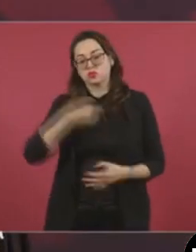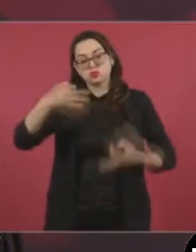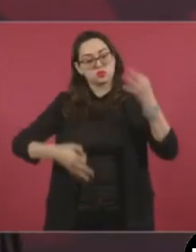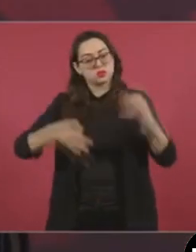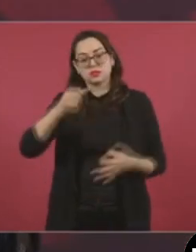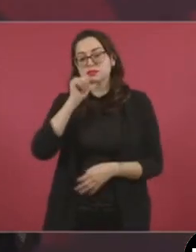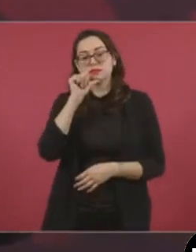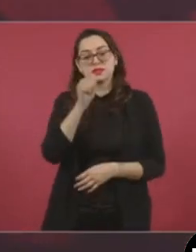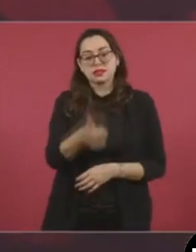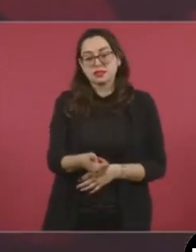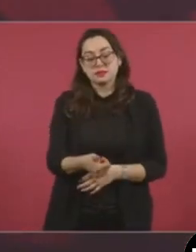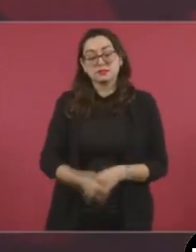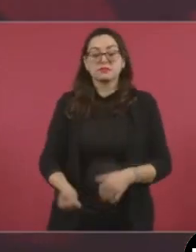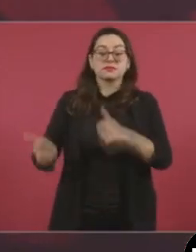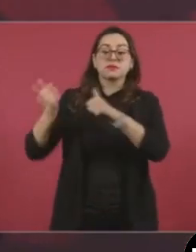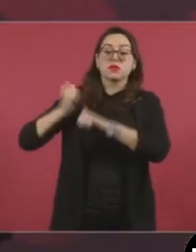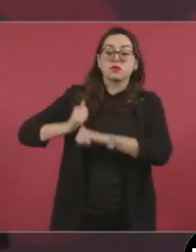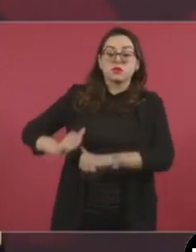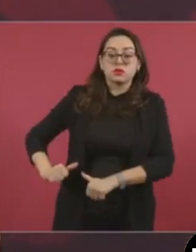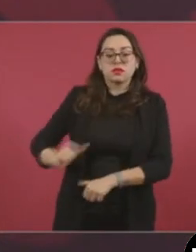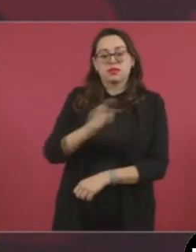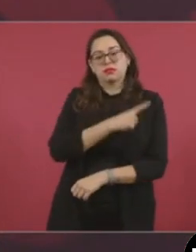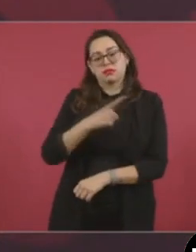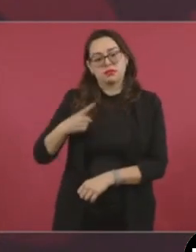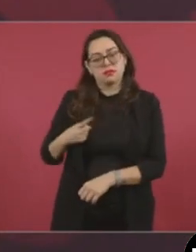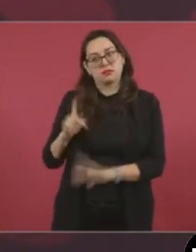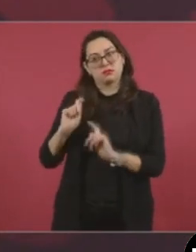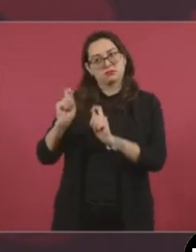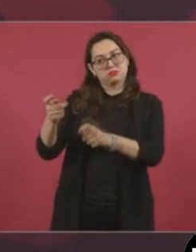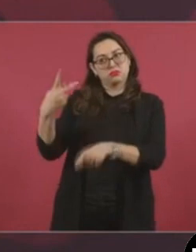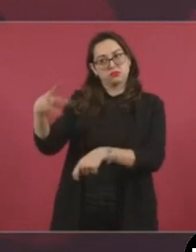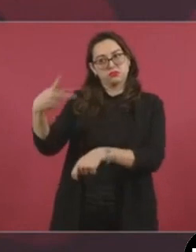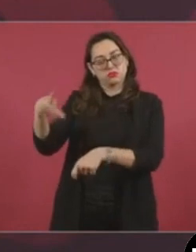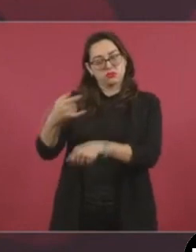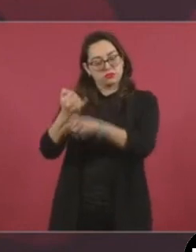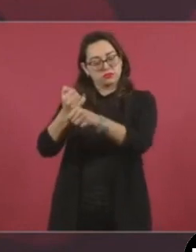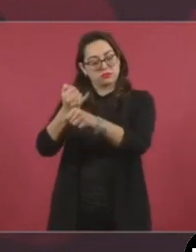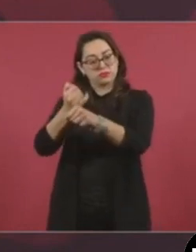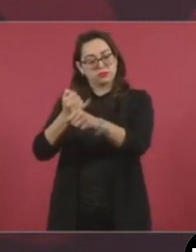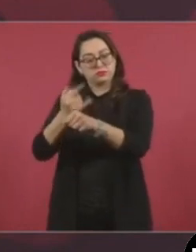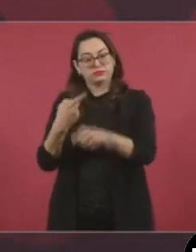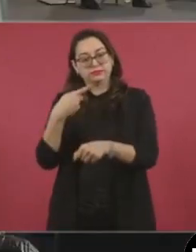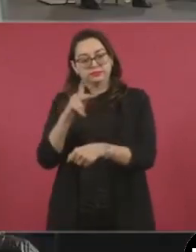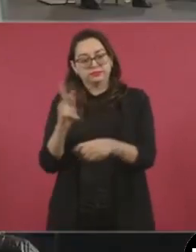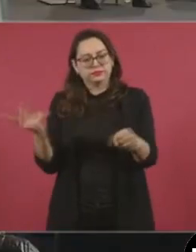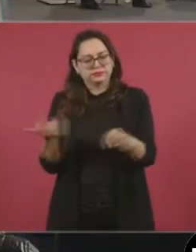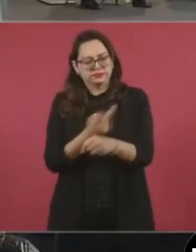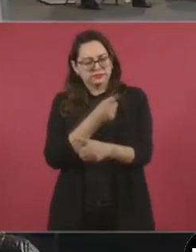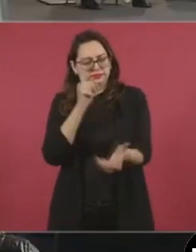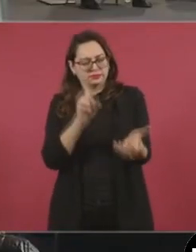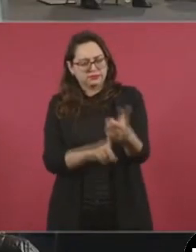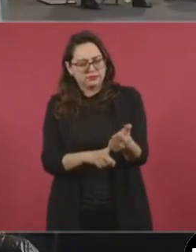autoridad correspondiente, ¿no? Pero ¿qué es lo que hay en el fondo? O sea, detrás de todo